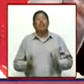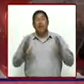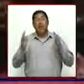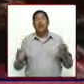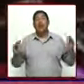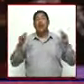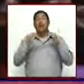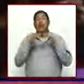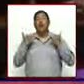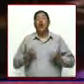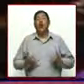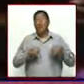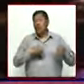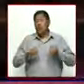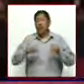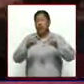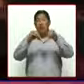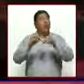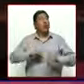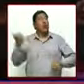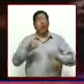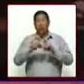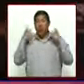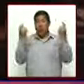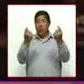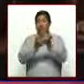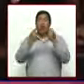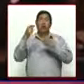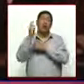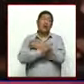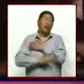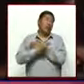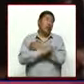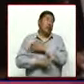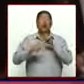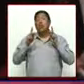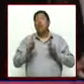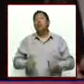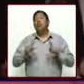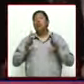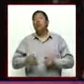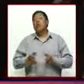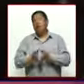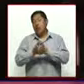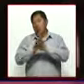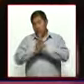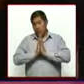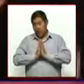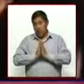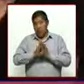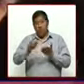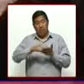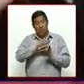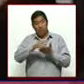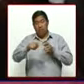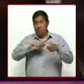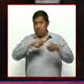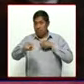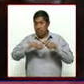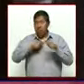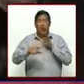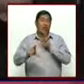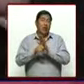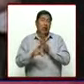Paz. Hoy se están movilizando también en otros departamentos del país. Personas que están pidiendo la abrogación de las